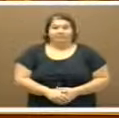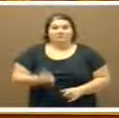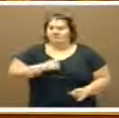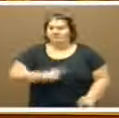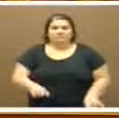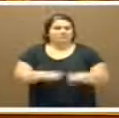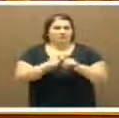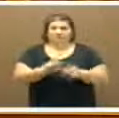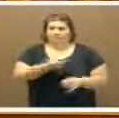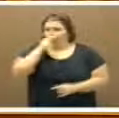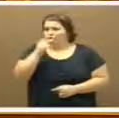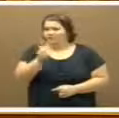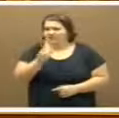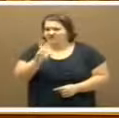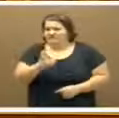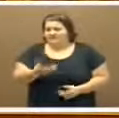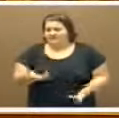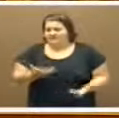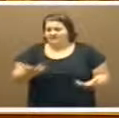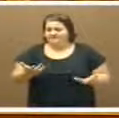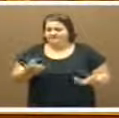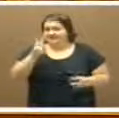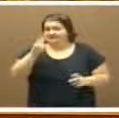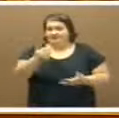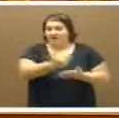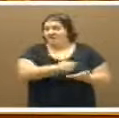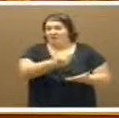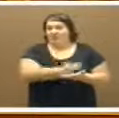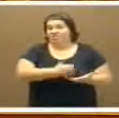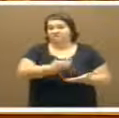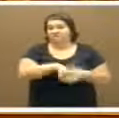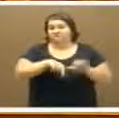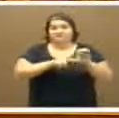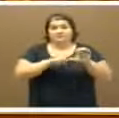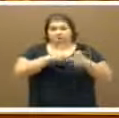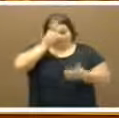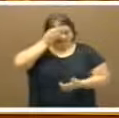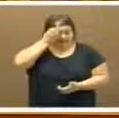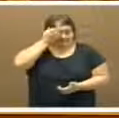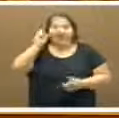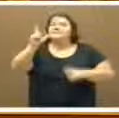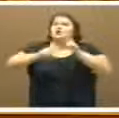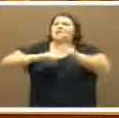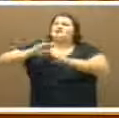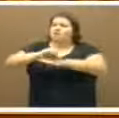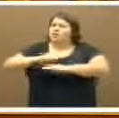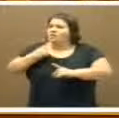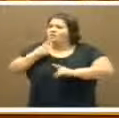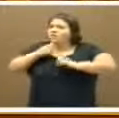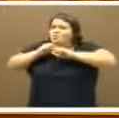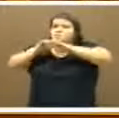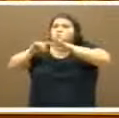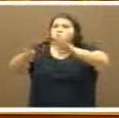para lo que sería la recaudación que se podía conseguir en Extremadura. No vamos a asustar a los inversores ni a los ricachones que se quieren marchar de